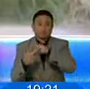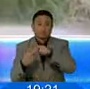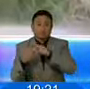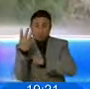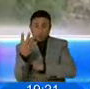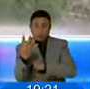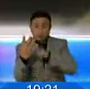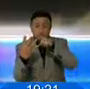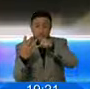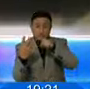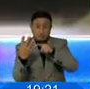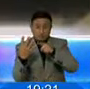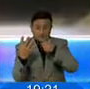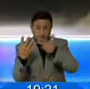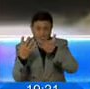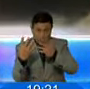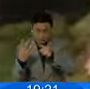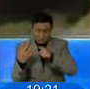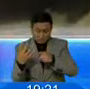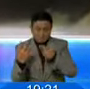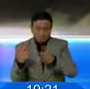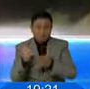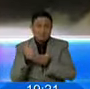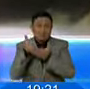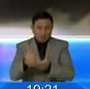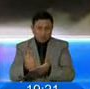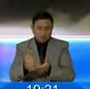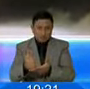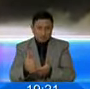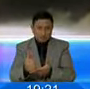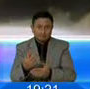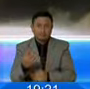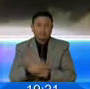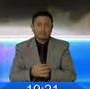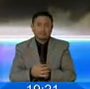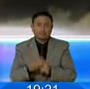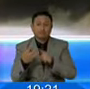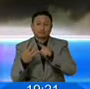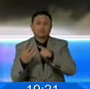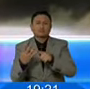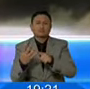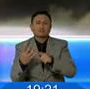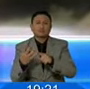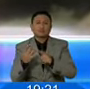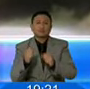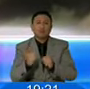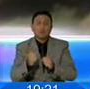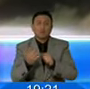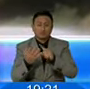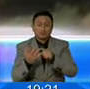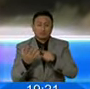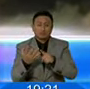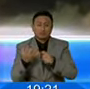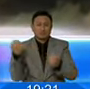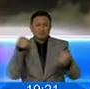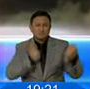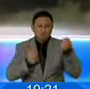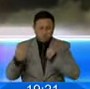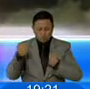cuatro pacientes que tuvieron el percance. Las dos pacientes sufrían graves daños,